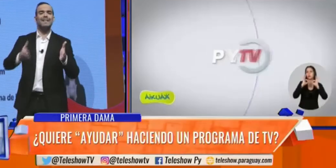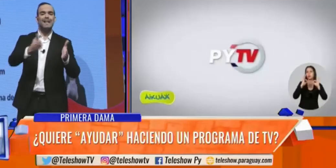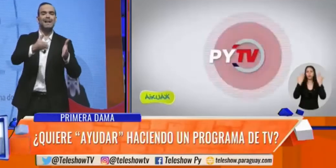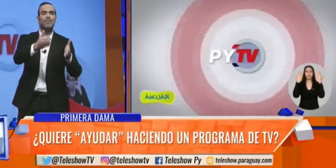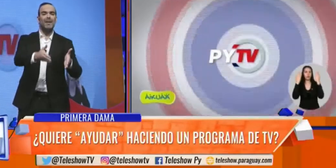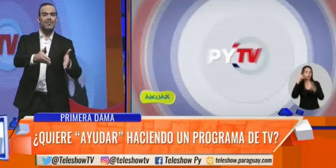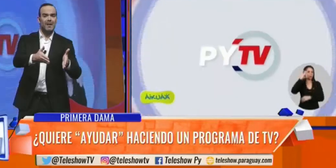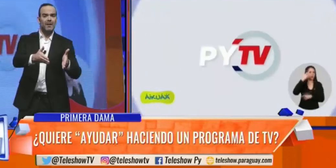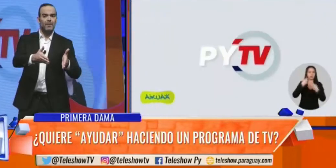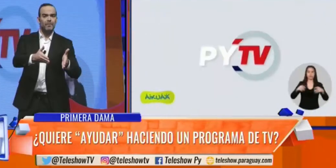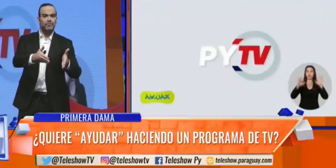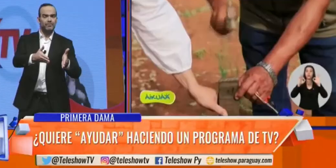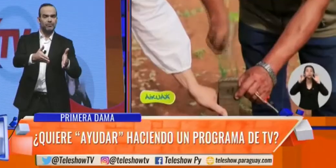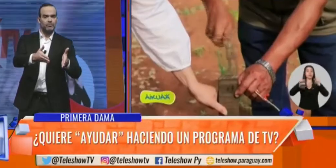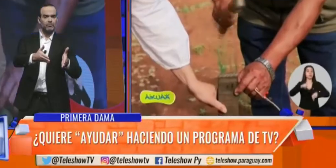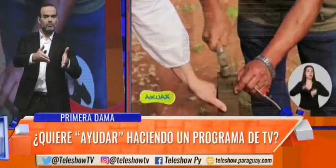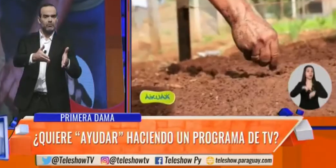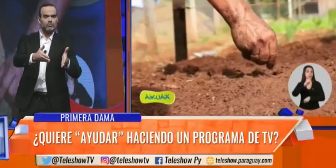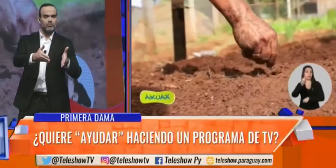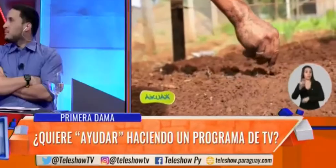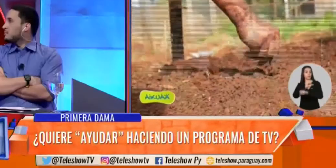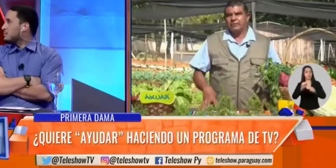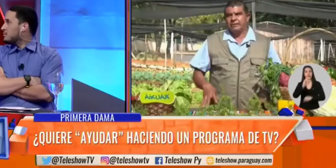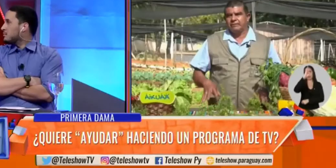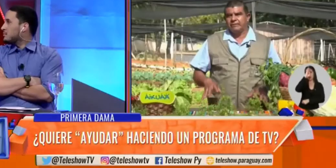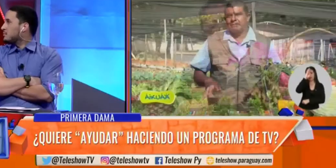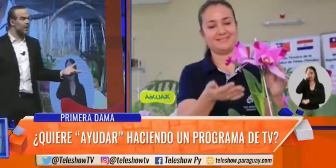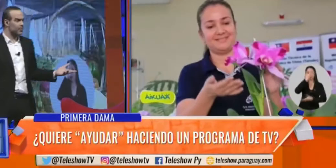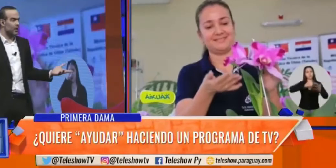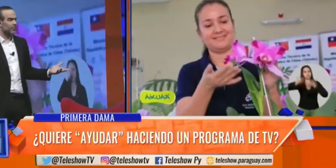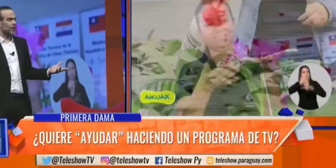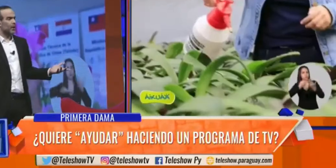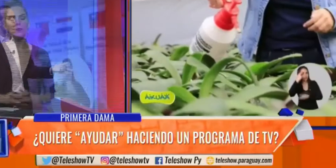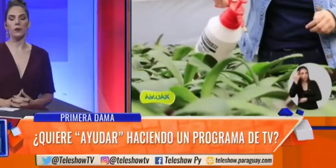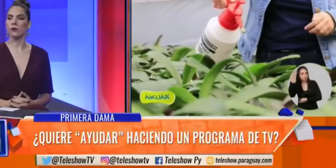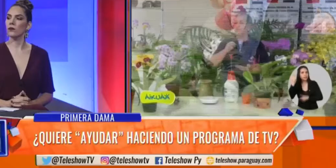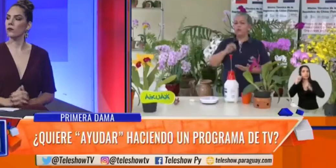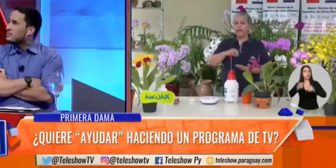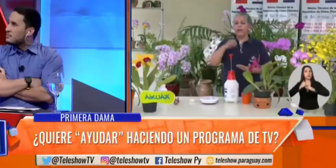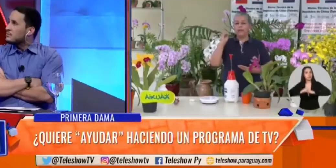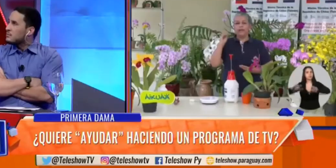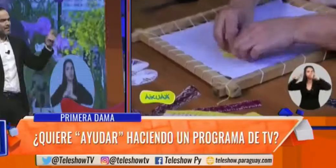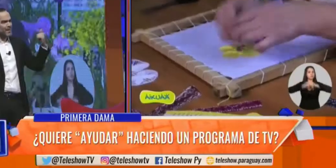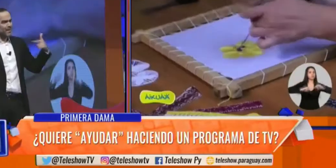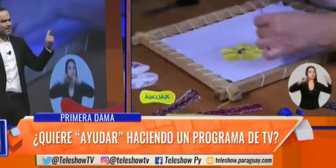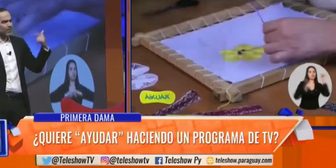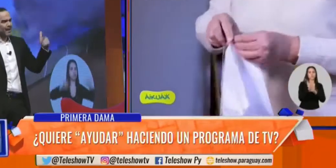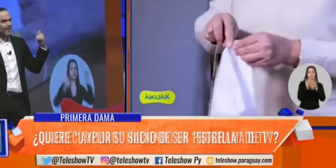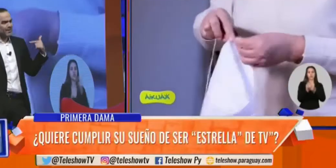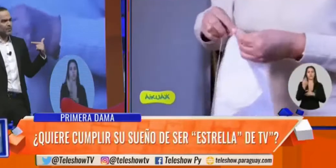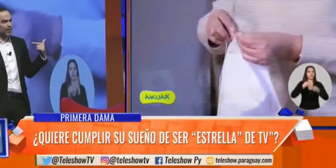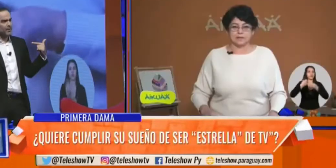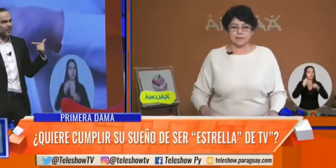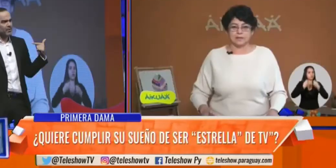necesariamente está queriendo esa ayuda. Lo último que se me iba a pasar